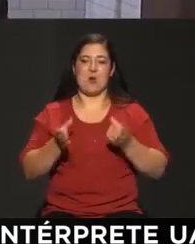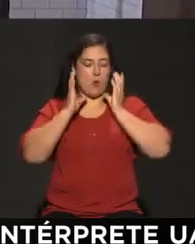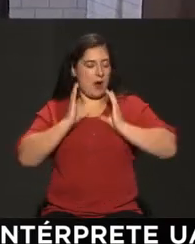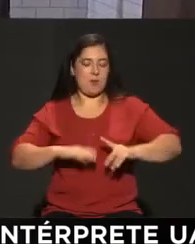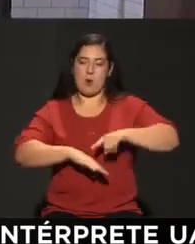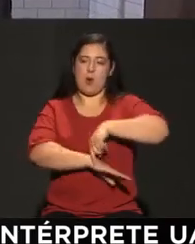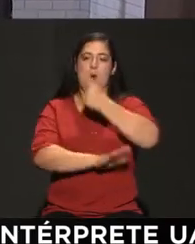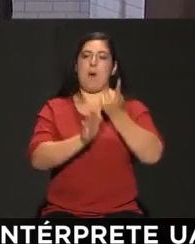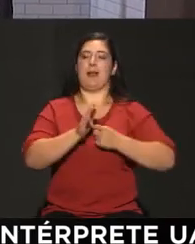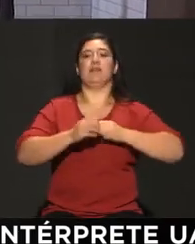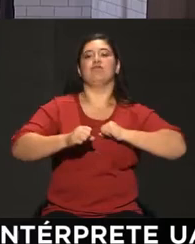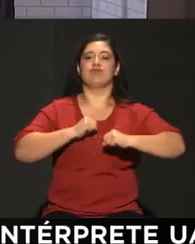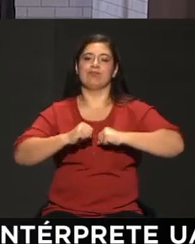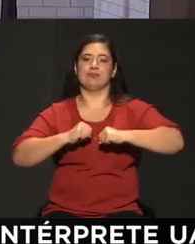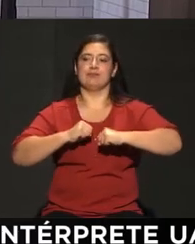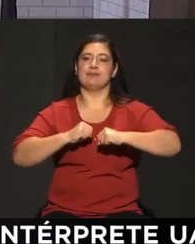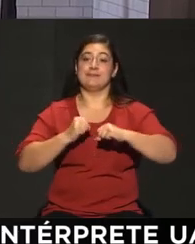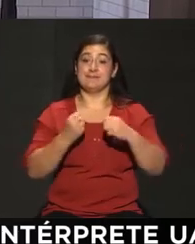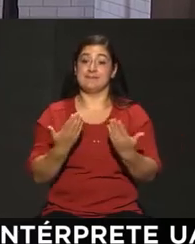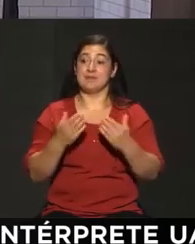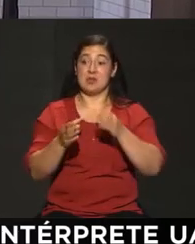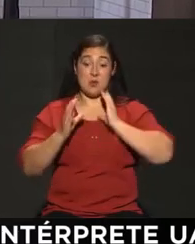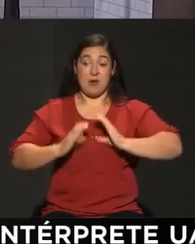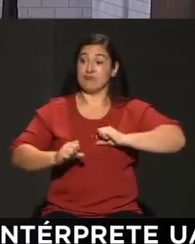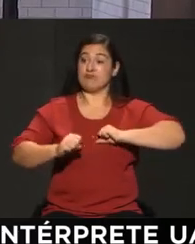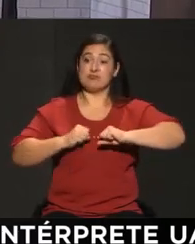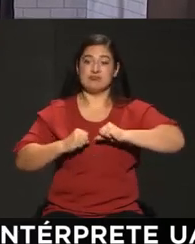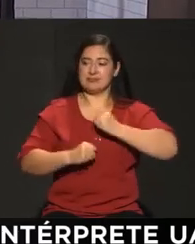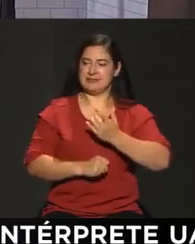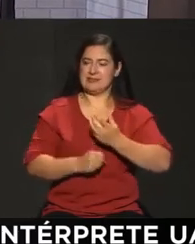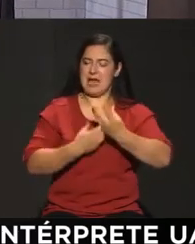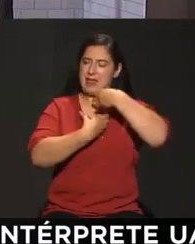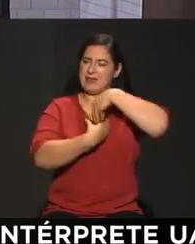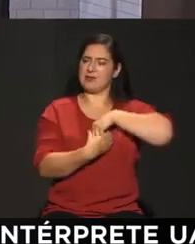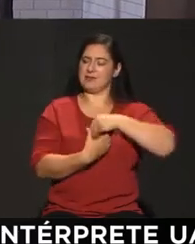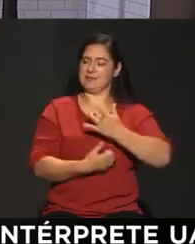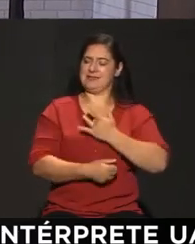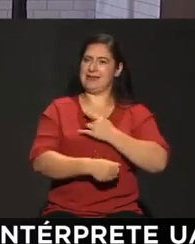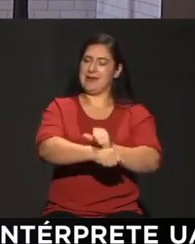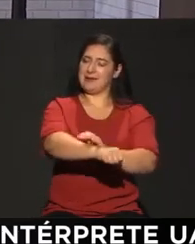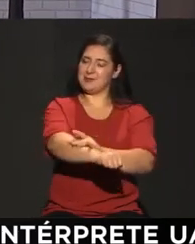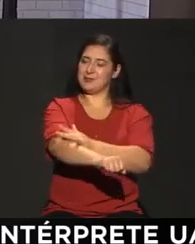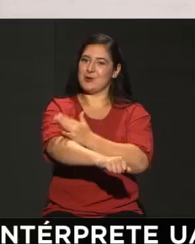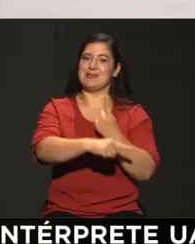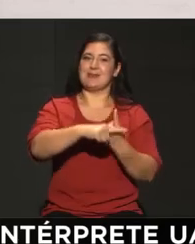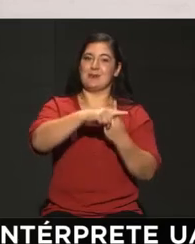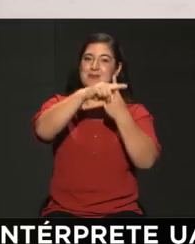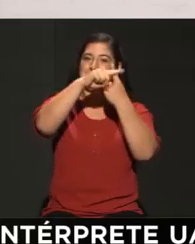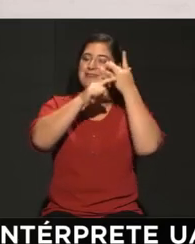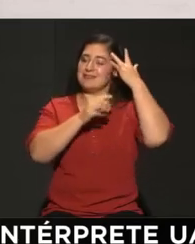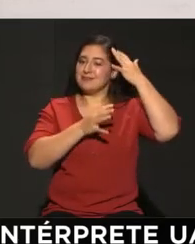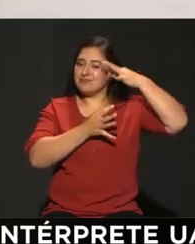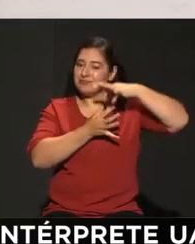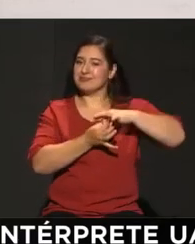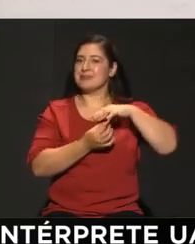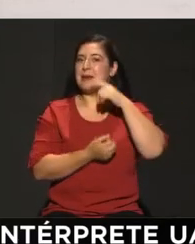nuestro cuerpo, pero buscar que esa activación genere unas sensaciones en nuestro interior, unas emociones positivas, y se asocien con